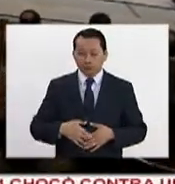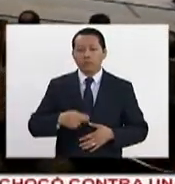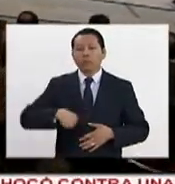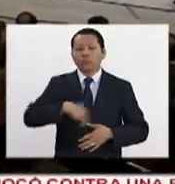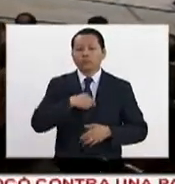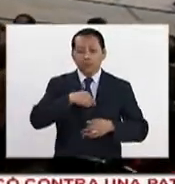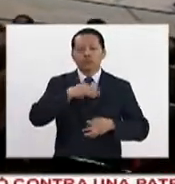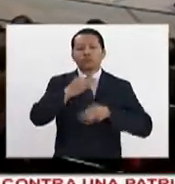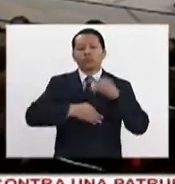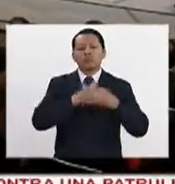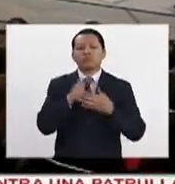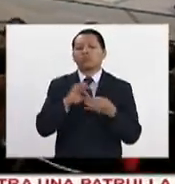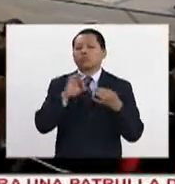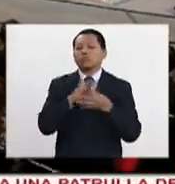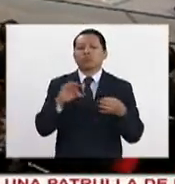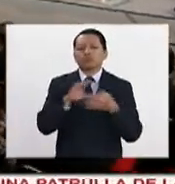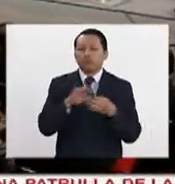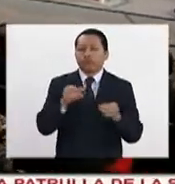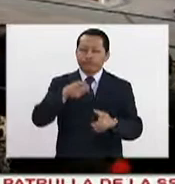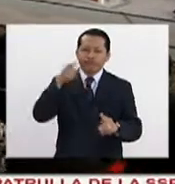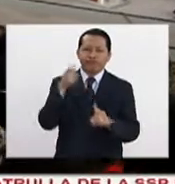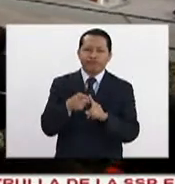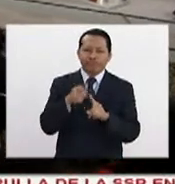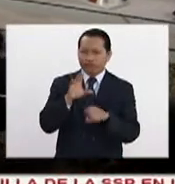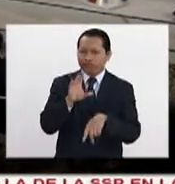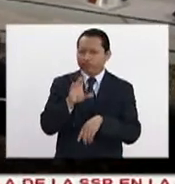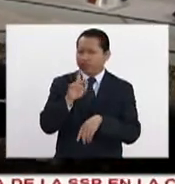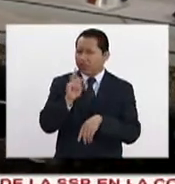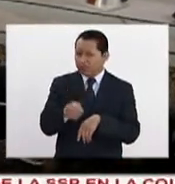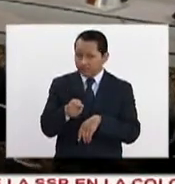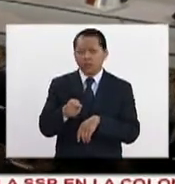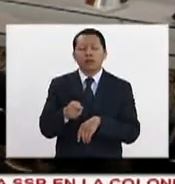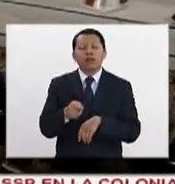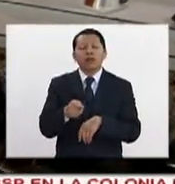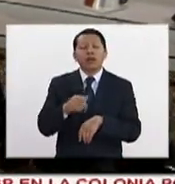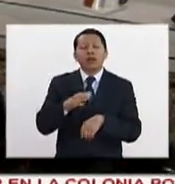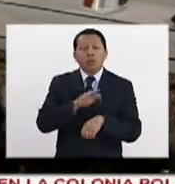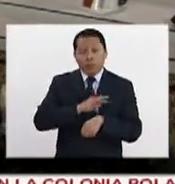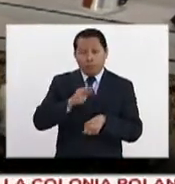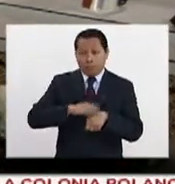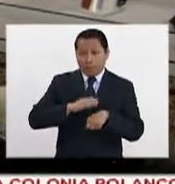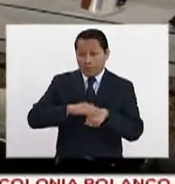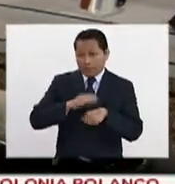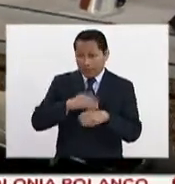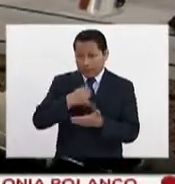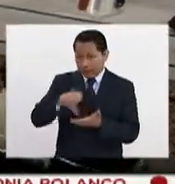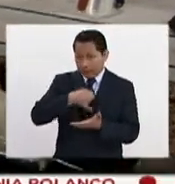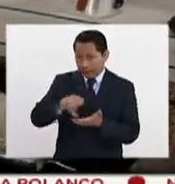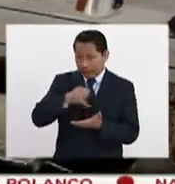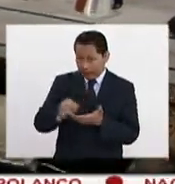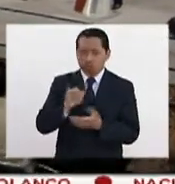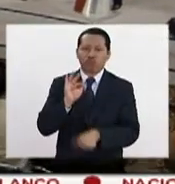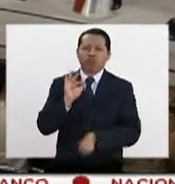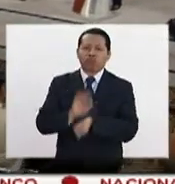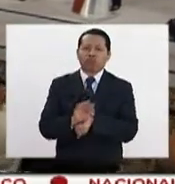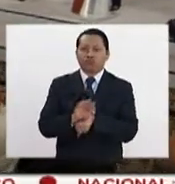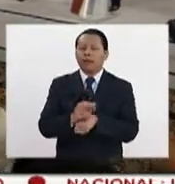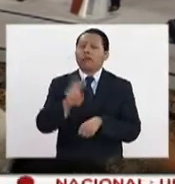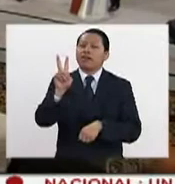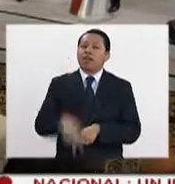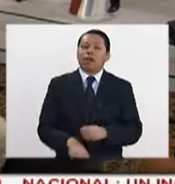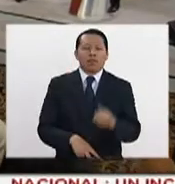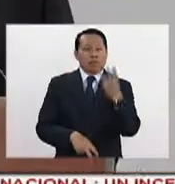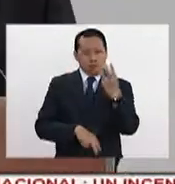mensaje va a ser sencillo. El comercio va a ser el motor del crecimiento y la prosperidad para ambas naciones, de hecho, para las